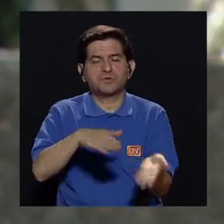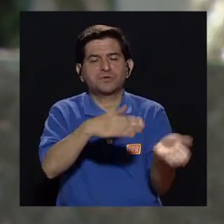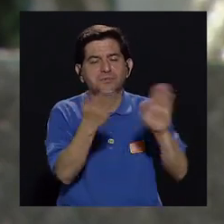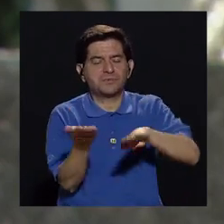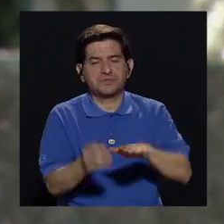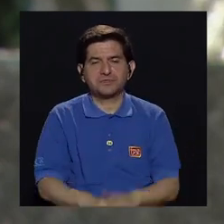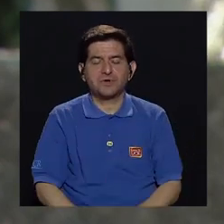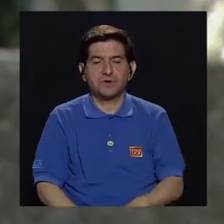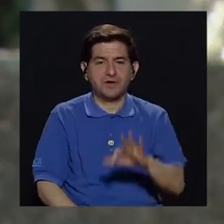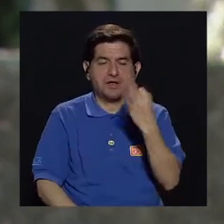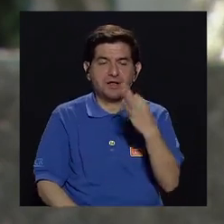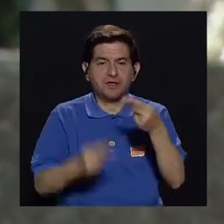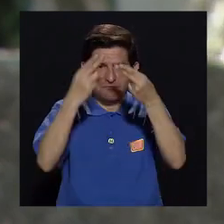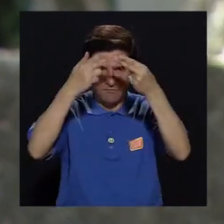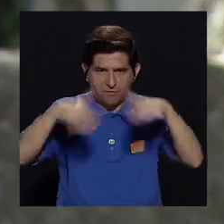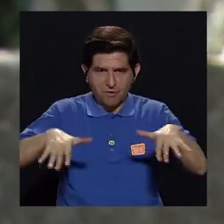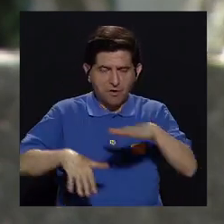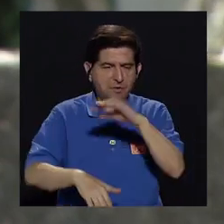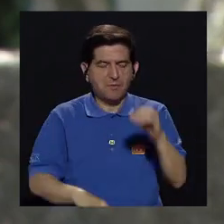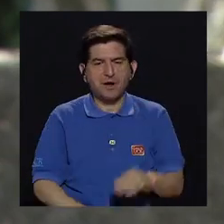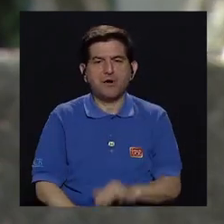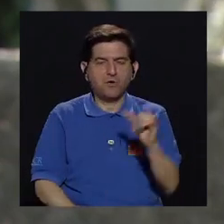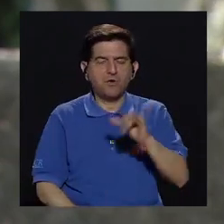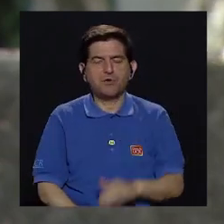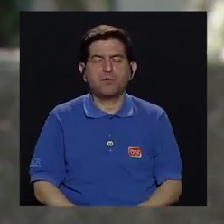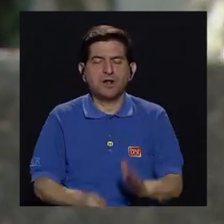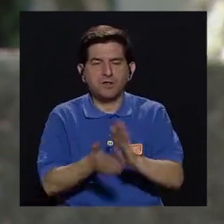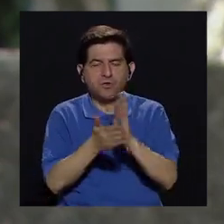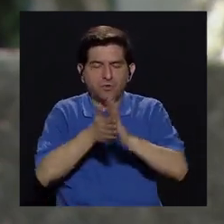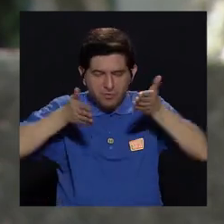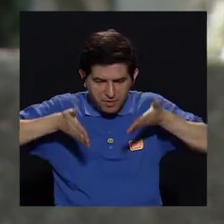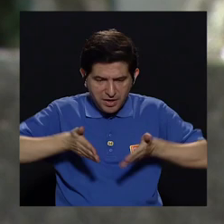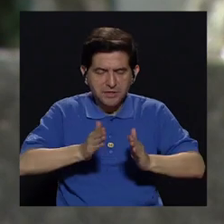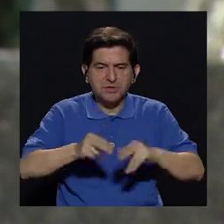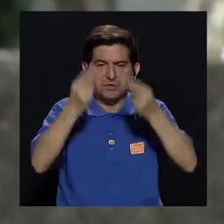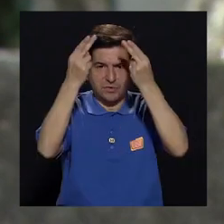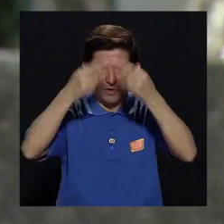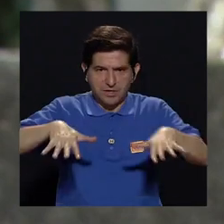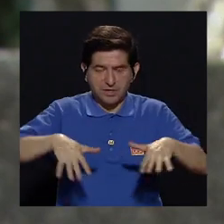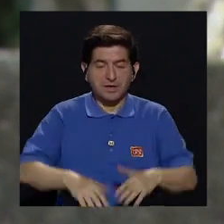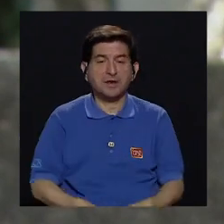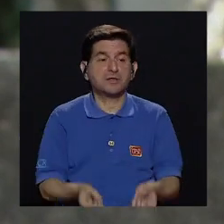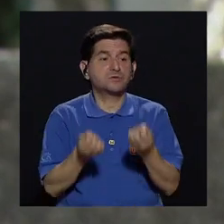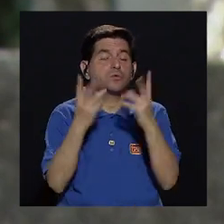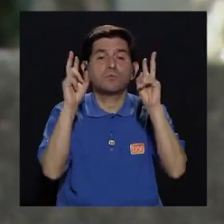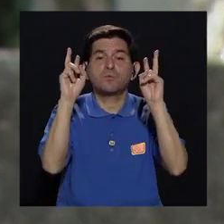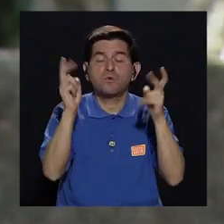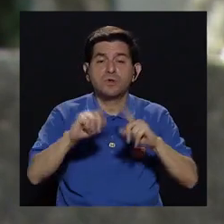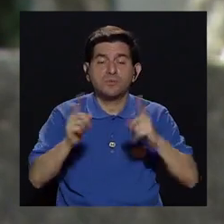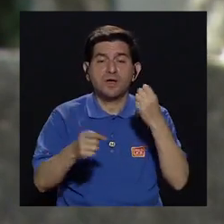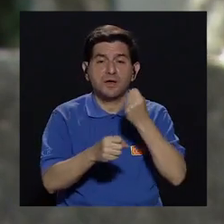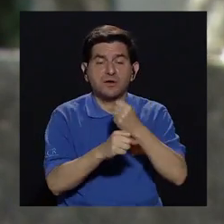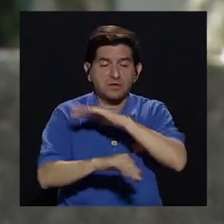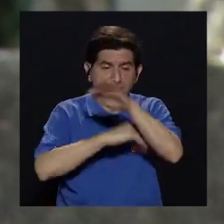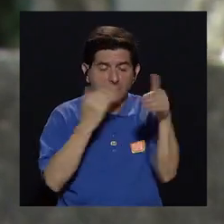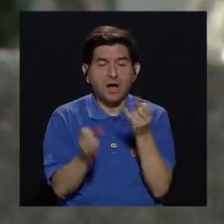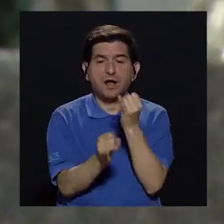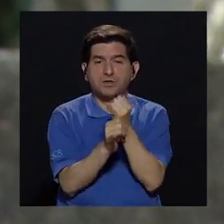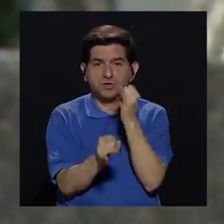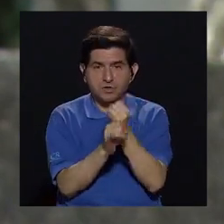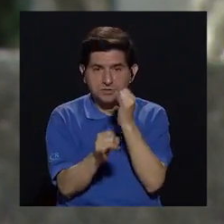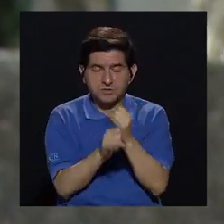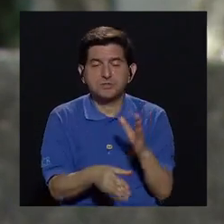va a ser el acta de defunción digital o el acta de nacimiento digital. Son muchísimos temas, pero donde buscamos trabajar con todas